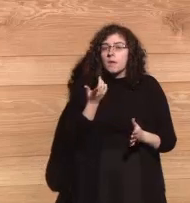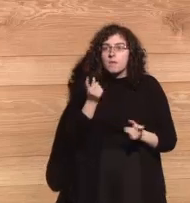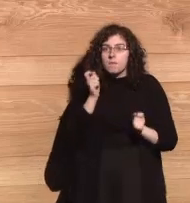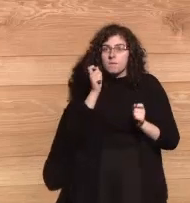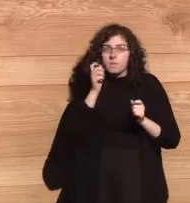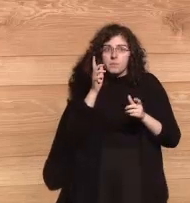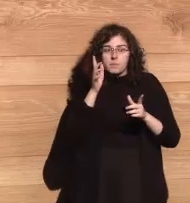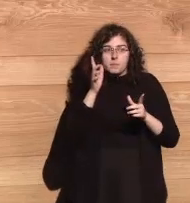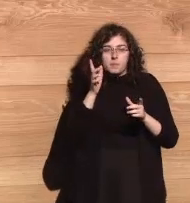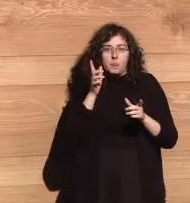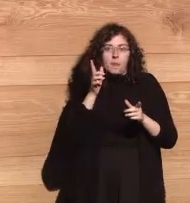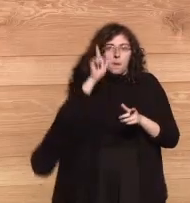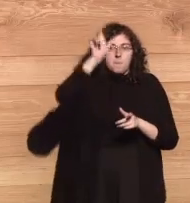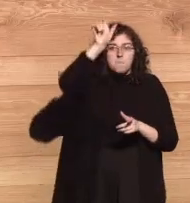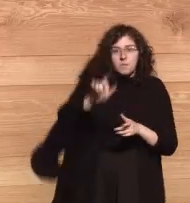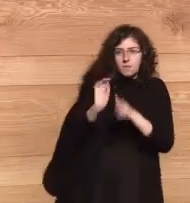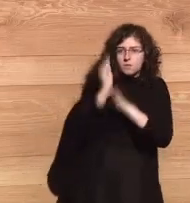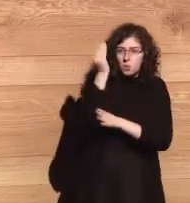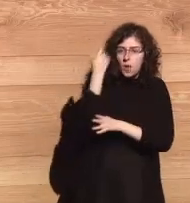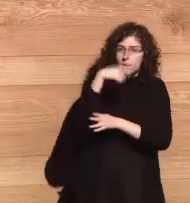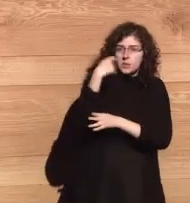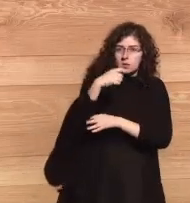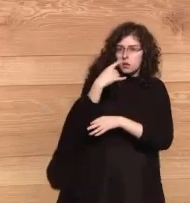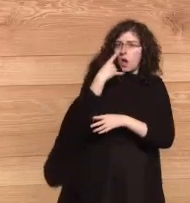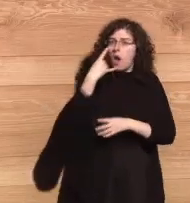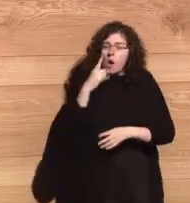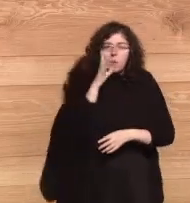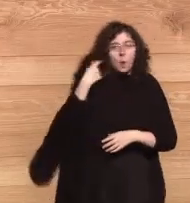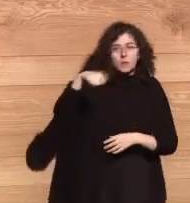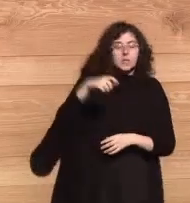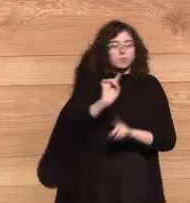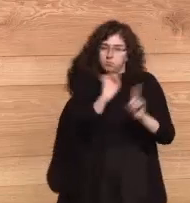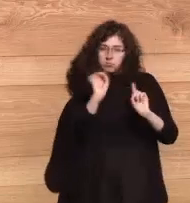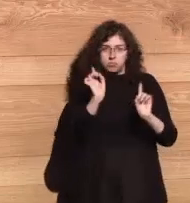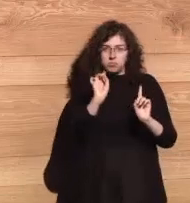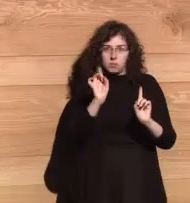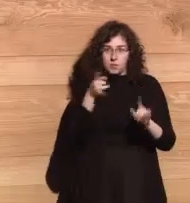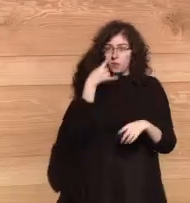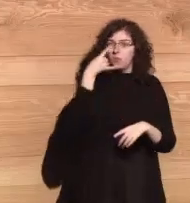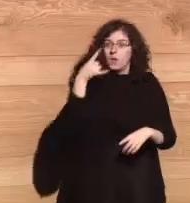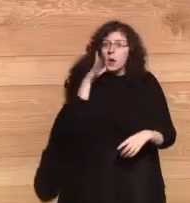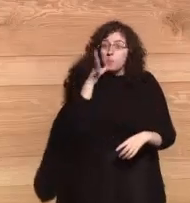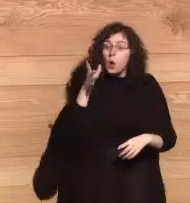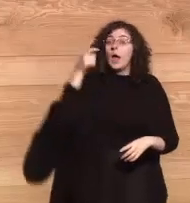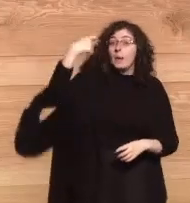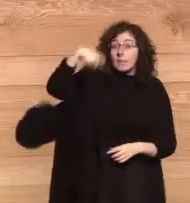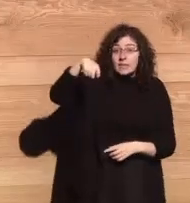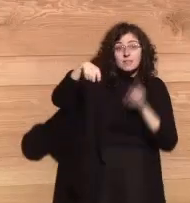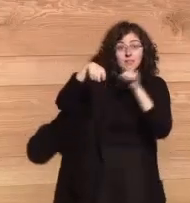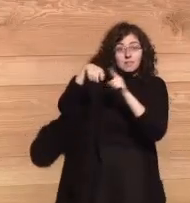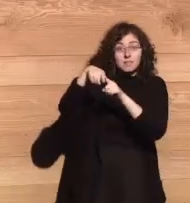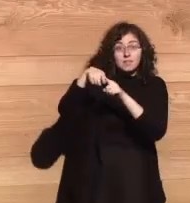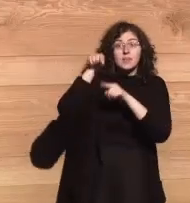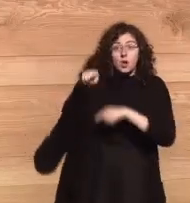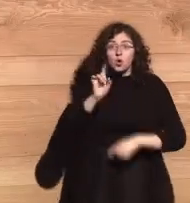fascina la figura de un presidente porque sea presidente, ¿no? Pero sí me fascina el hecho de que es el presidente y cómo es el